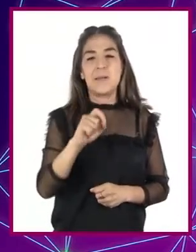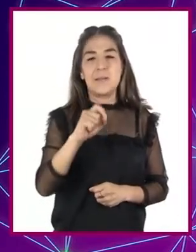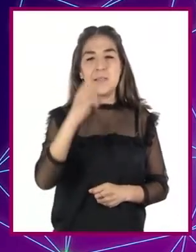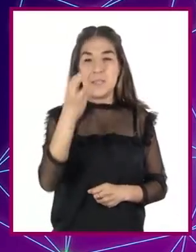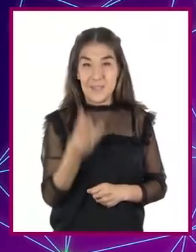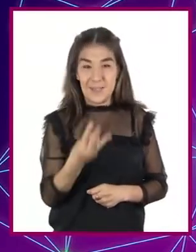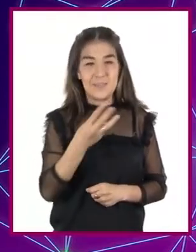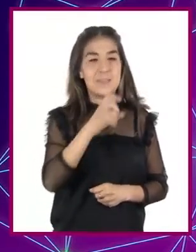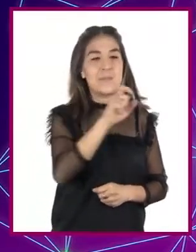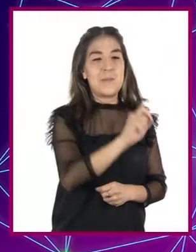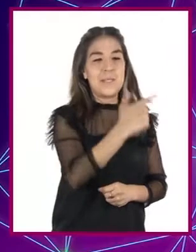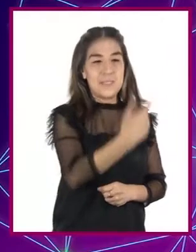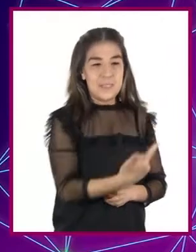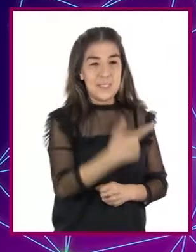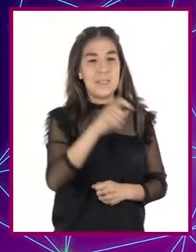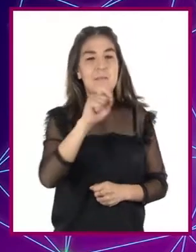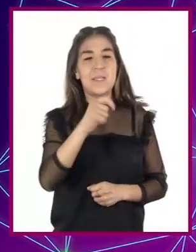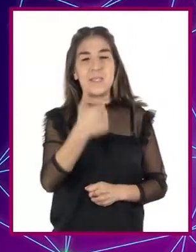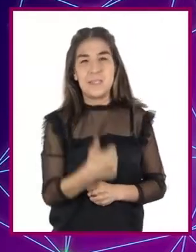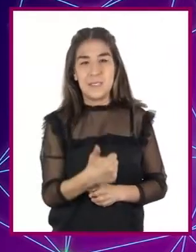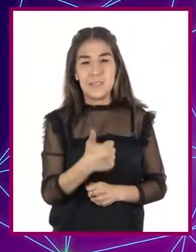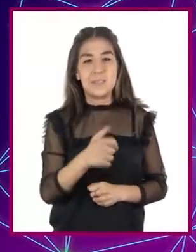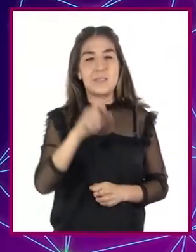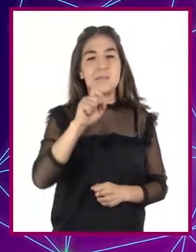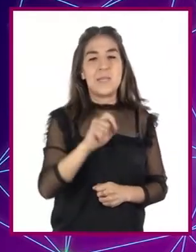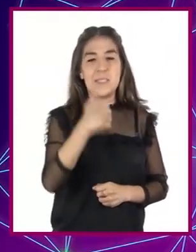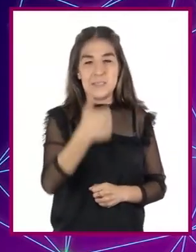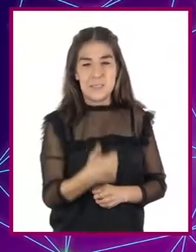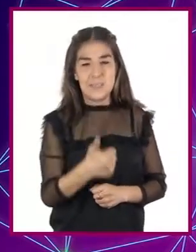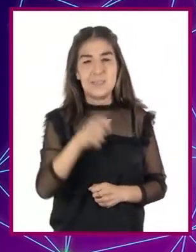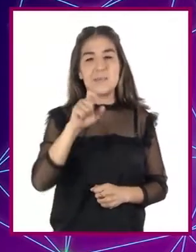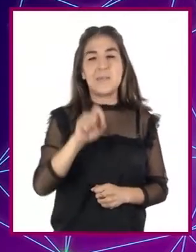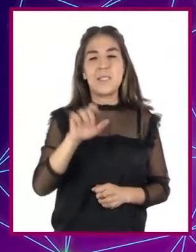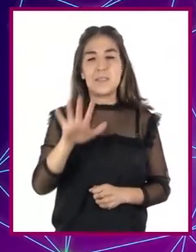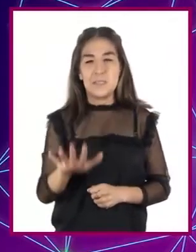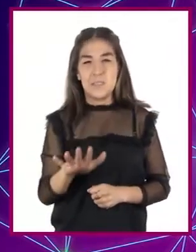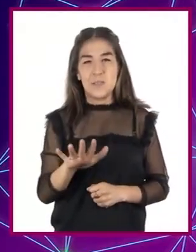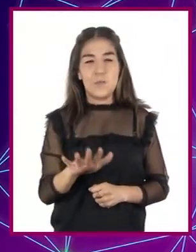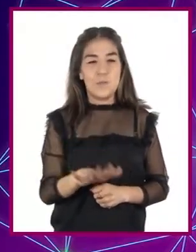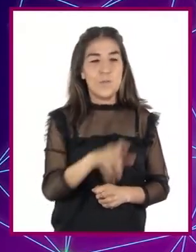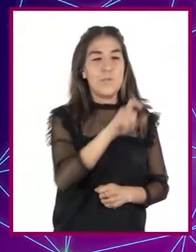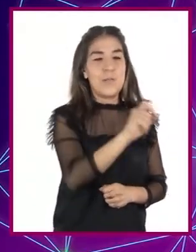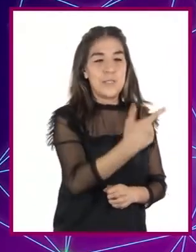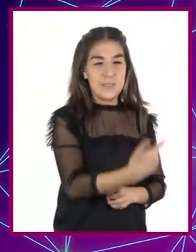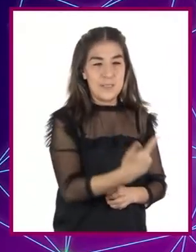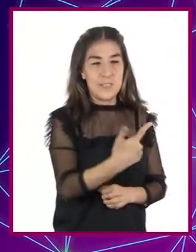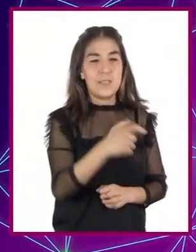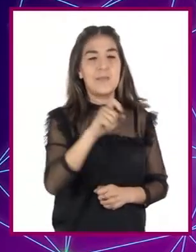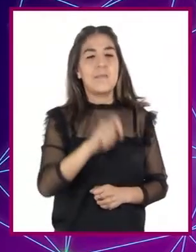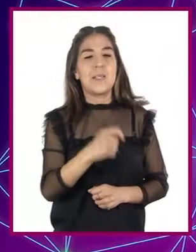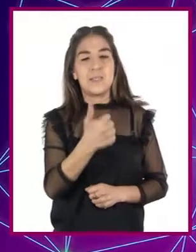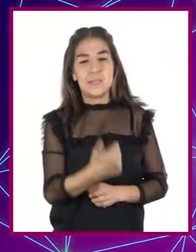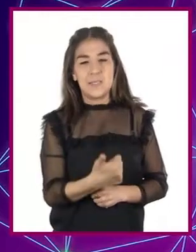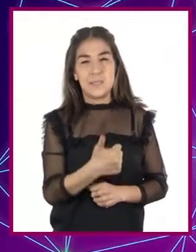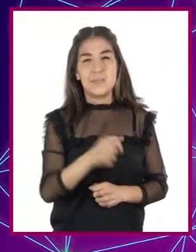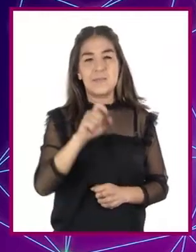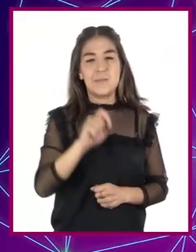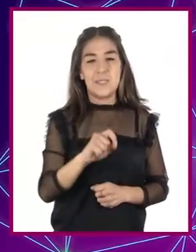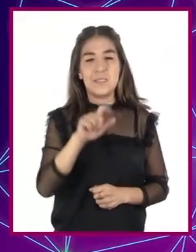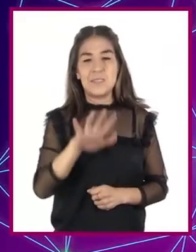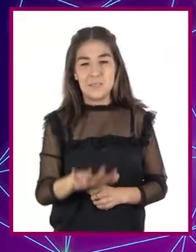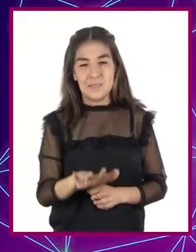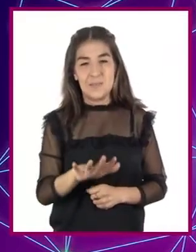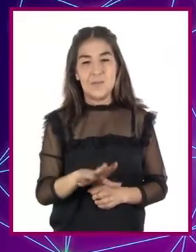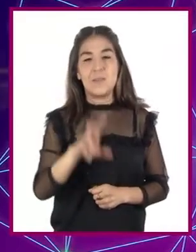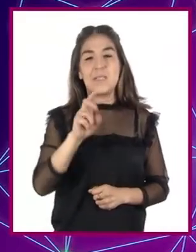23, 27, 26, 26, 25, 27, 26,